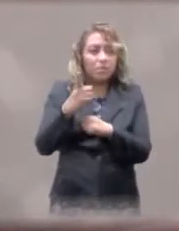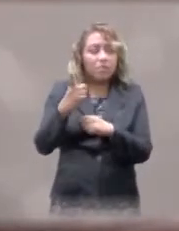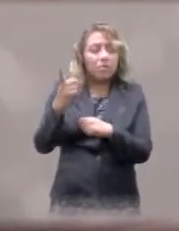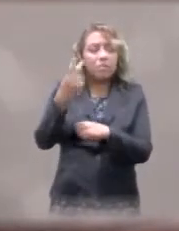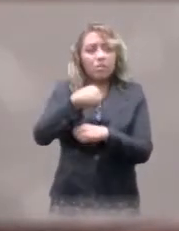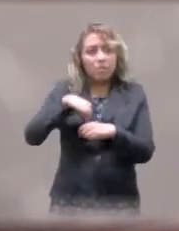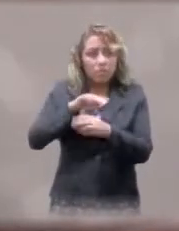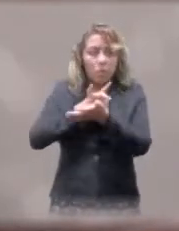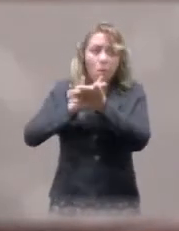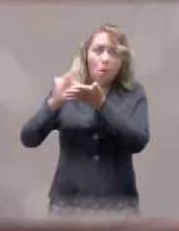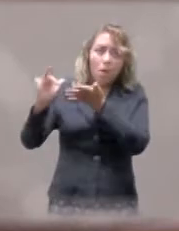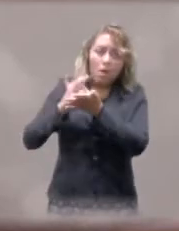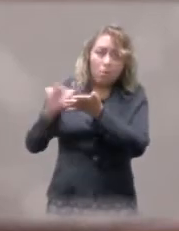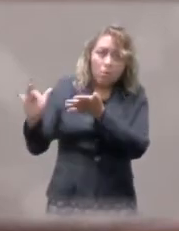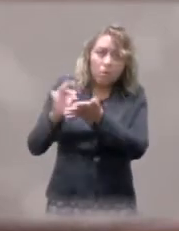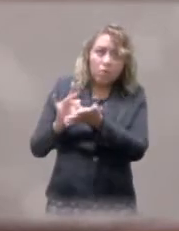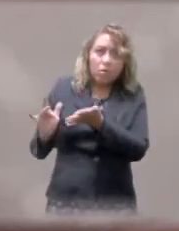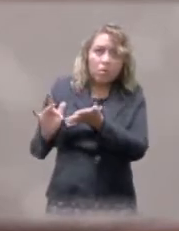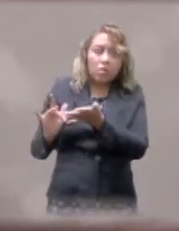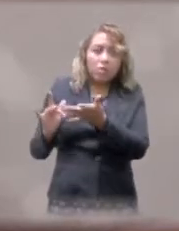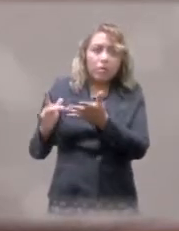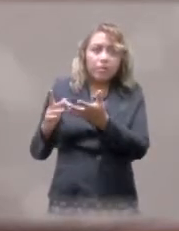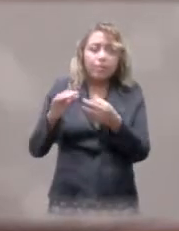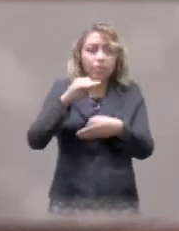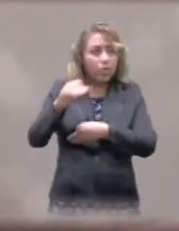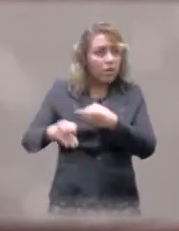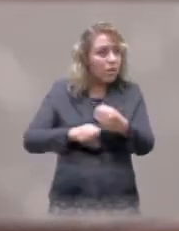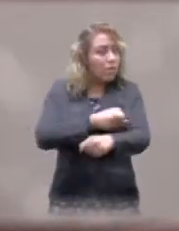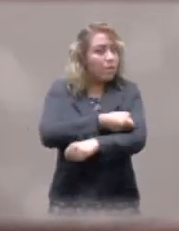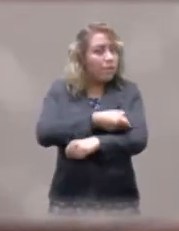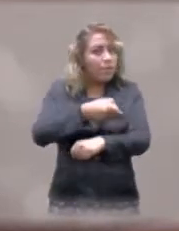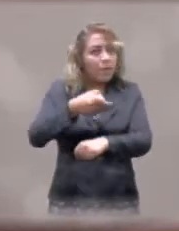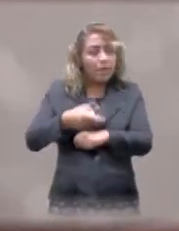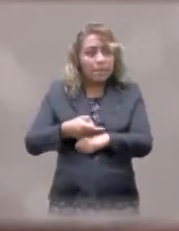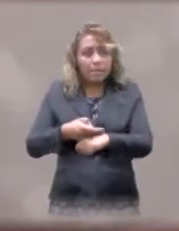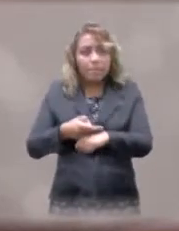solidaridad con todas las familias migrantes